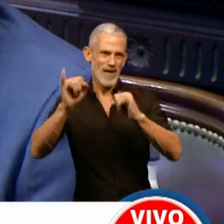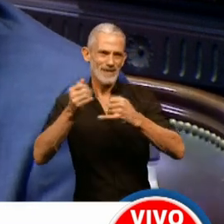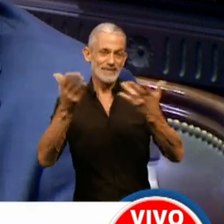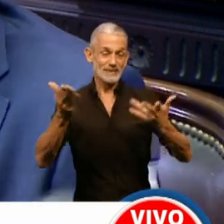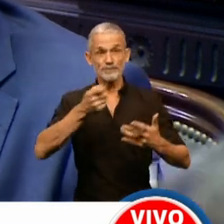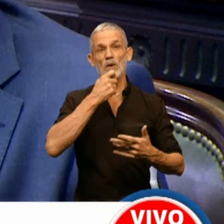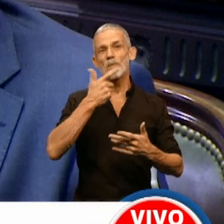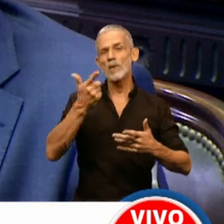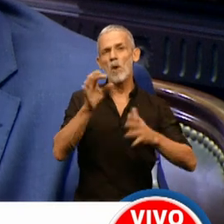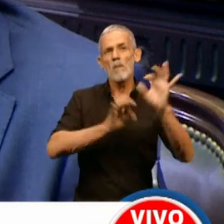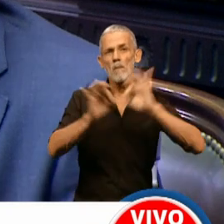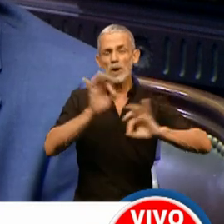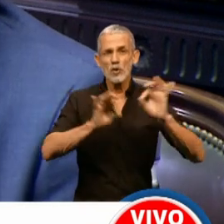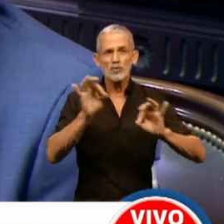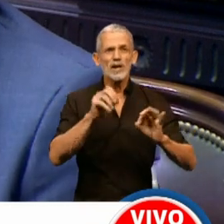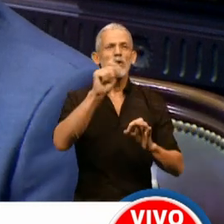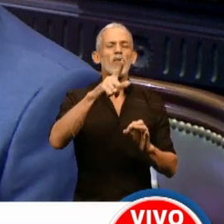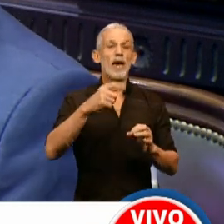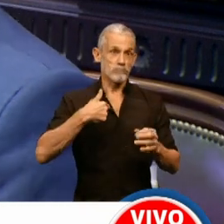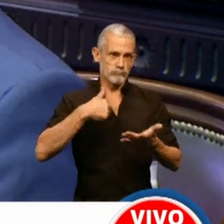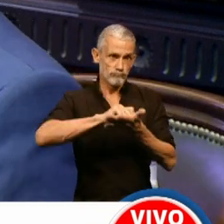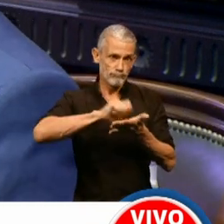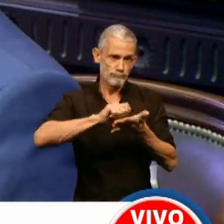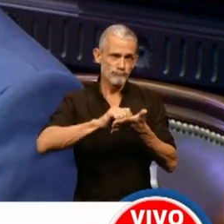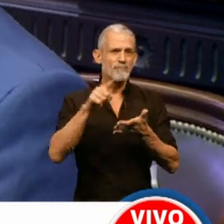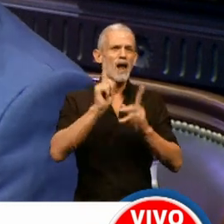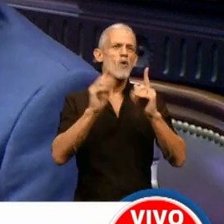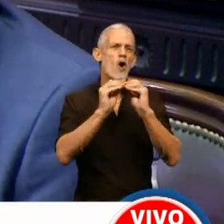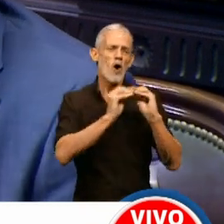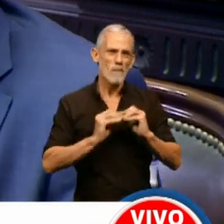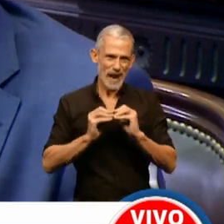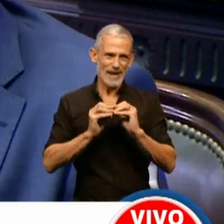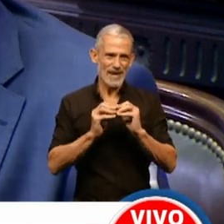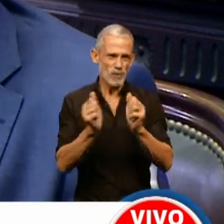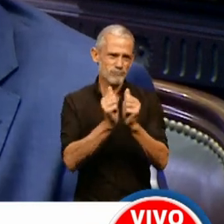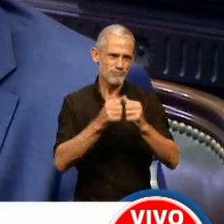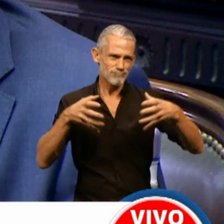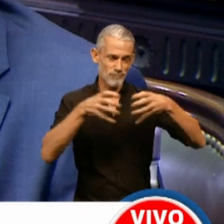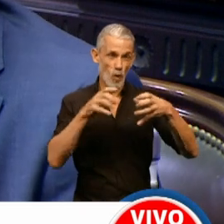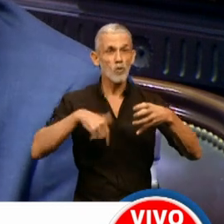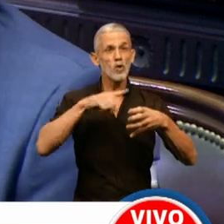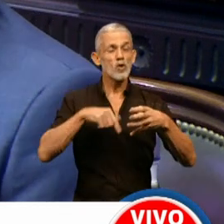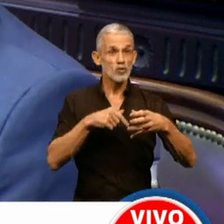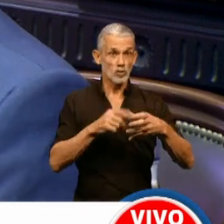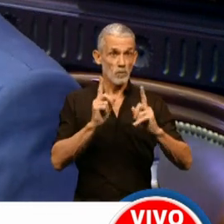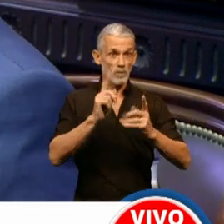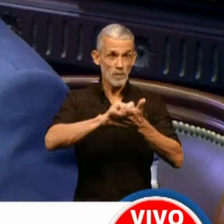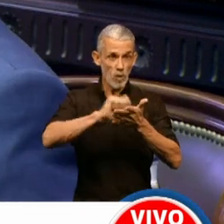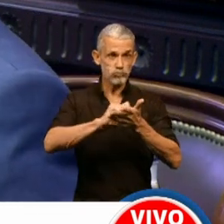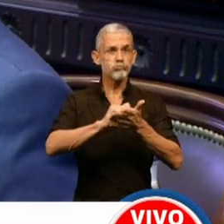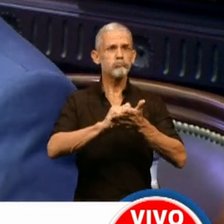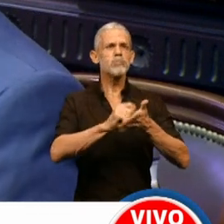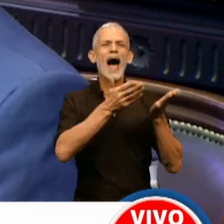ejemplo en el proyecto de mi autoría y de algunos compañeros que me acompañaban nosotros hemos sido